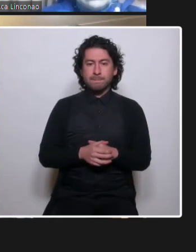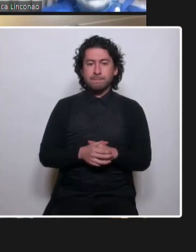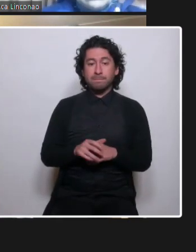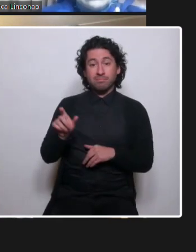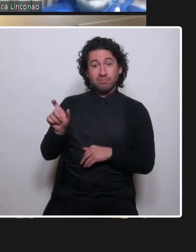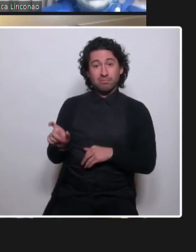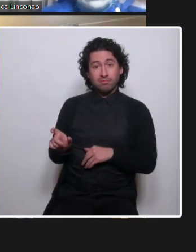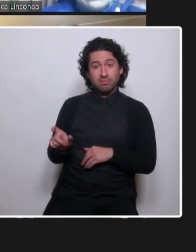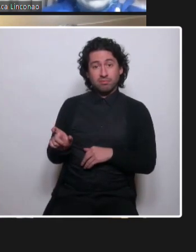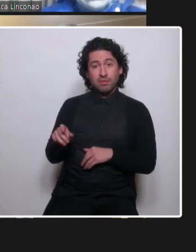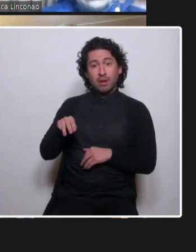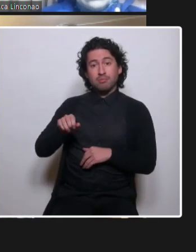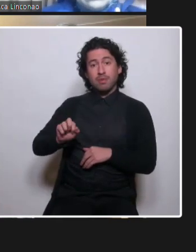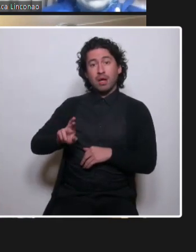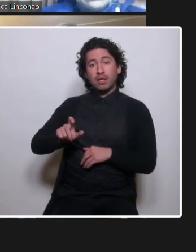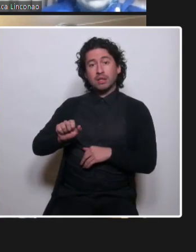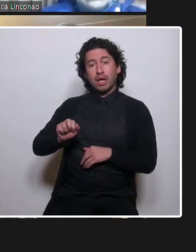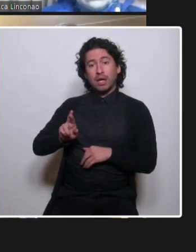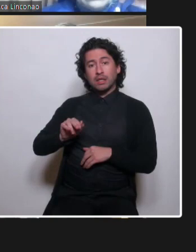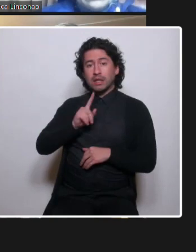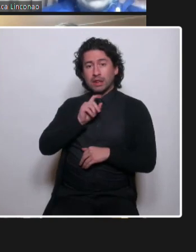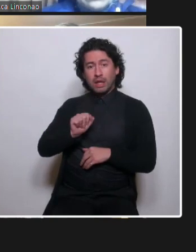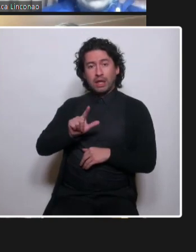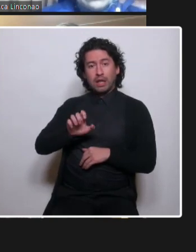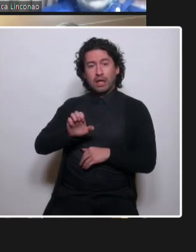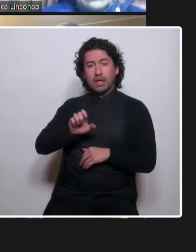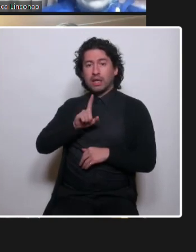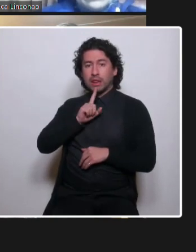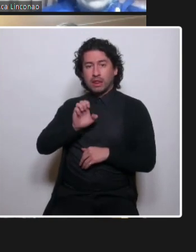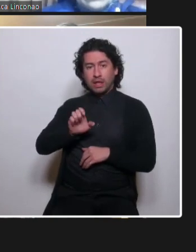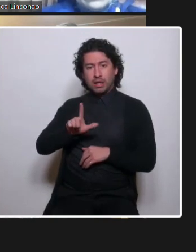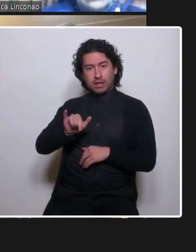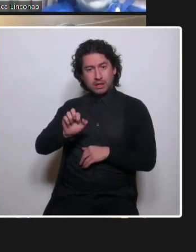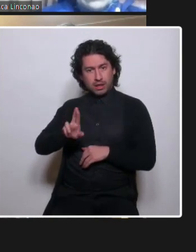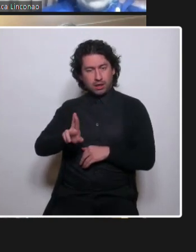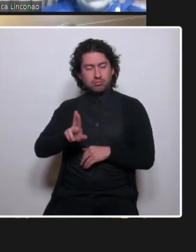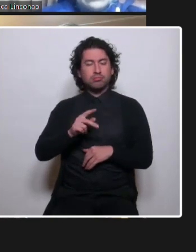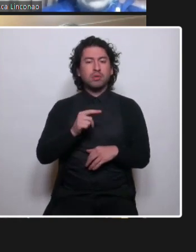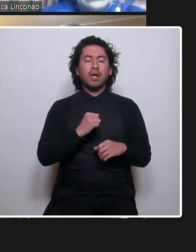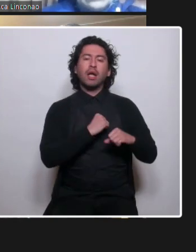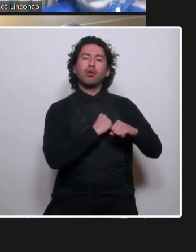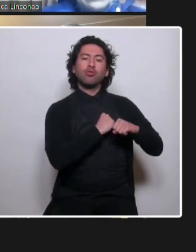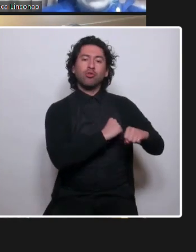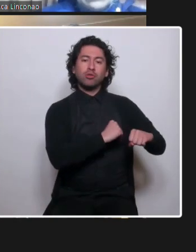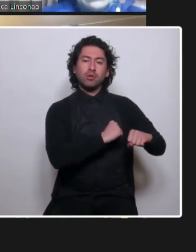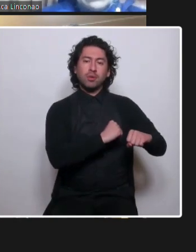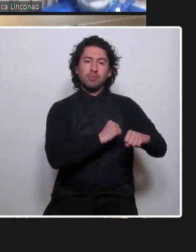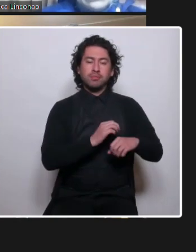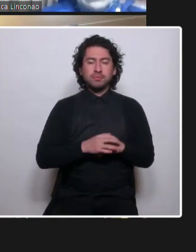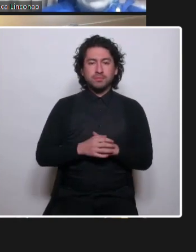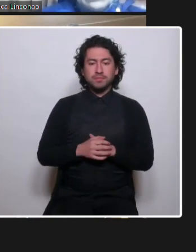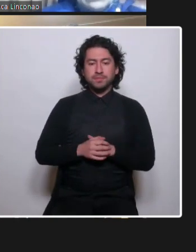Convencional Margarita Letelier. En contra, señor secretario.